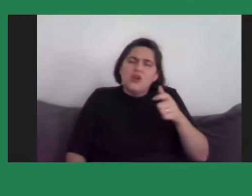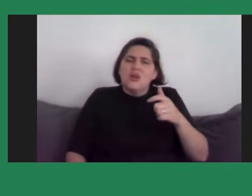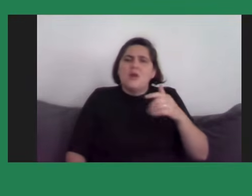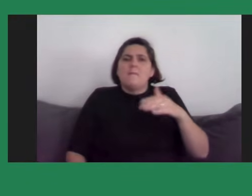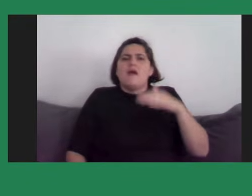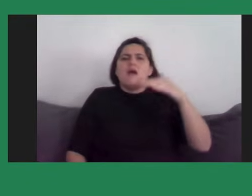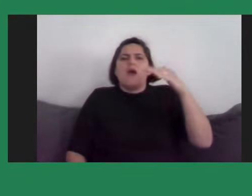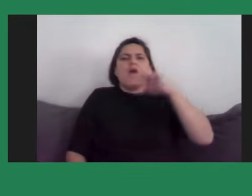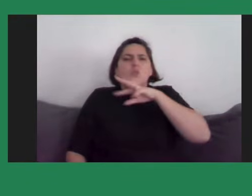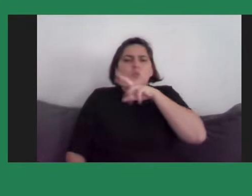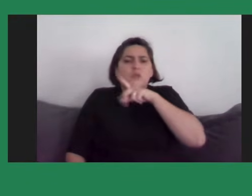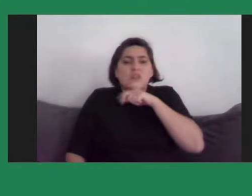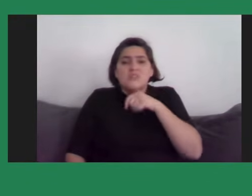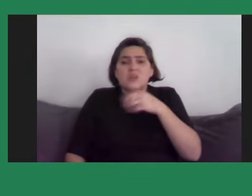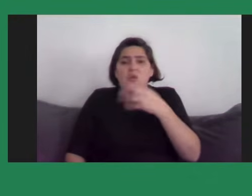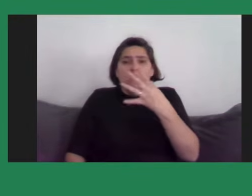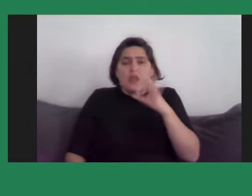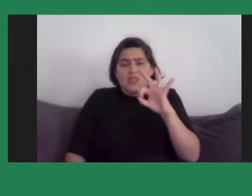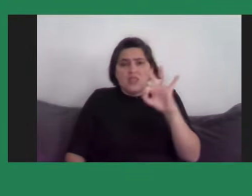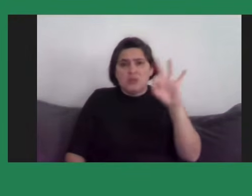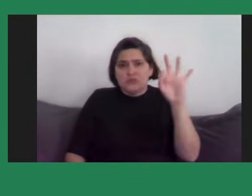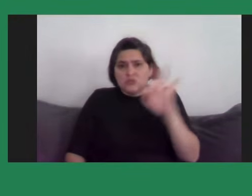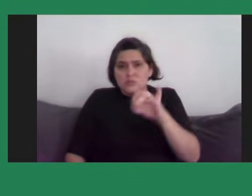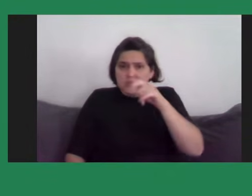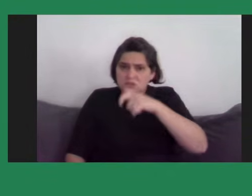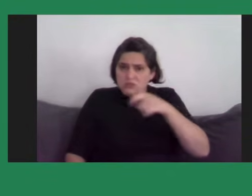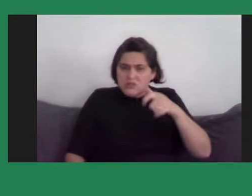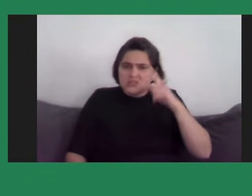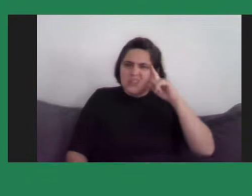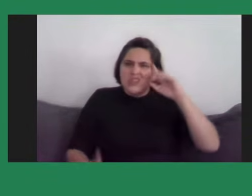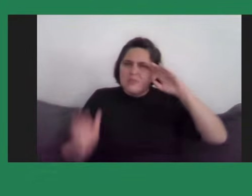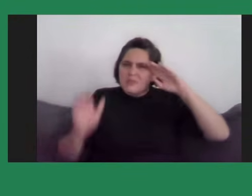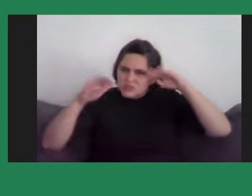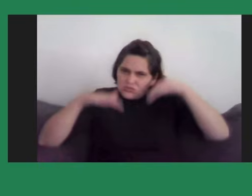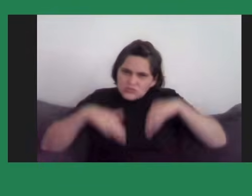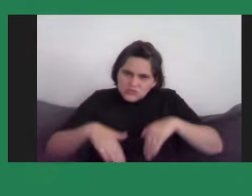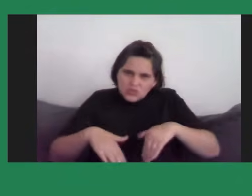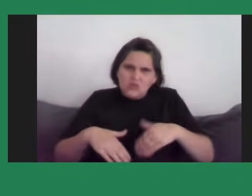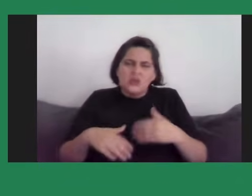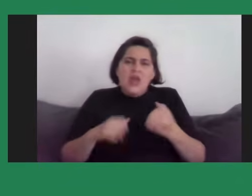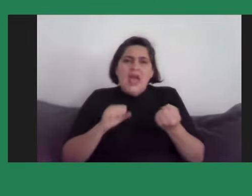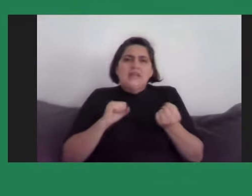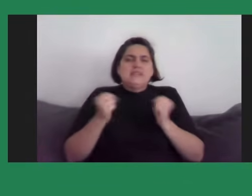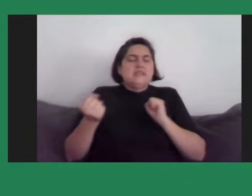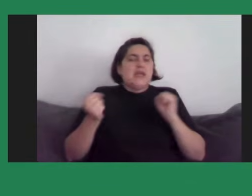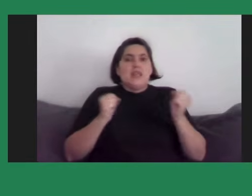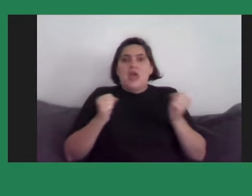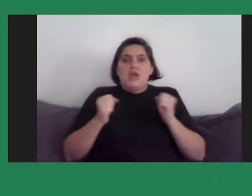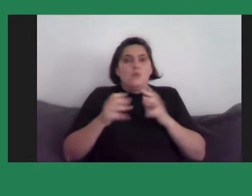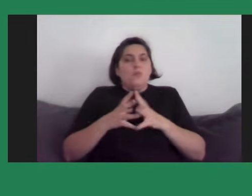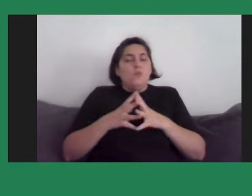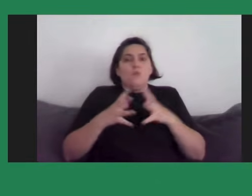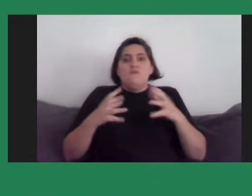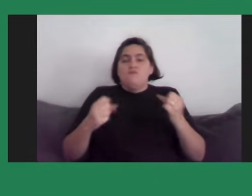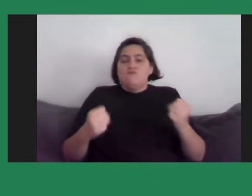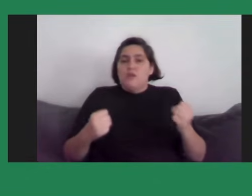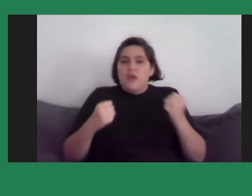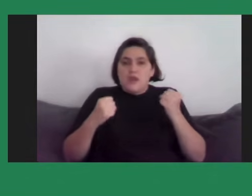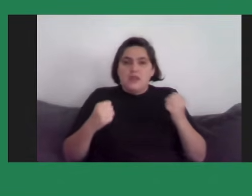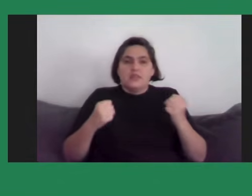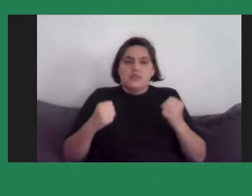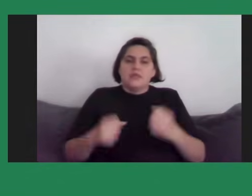de los adultos tiene trastornos depresivos, el trastorno de ansiedad está muy presente también. Todas